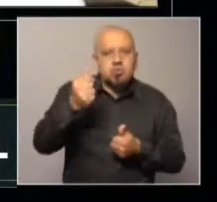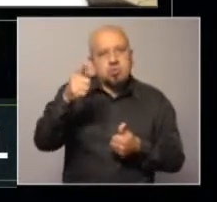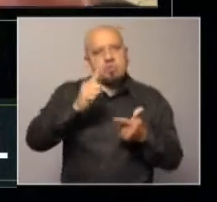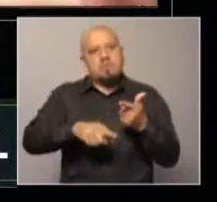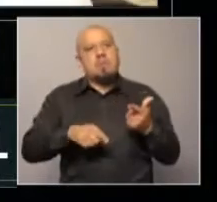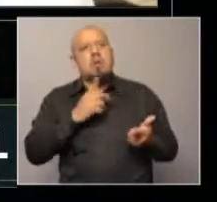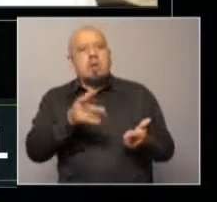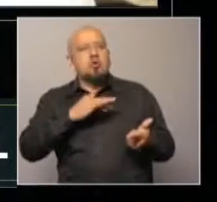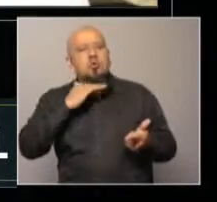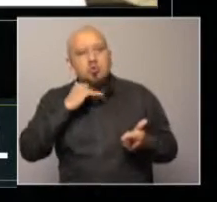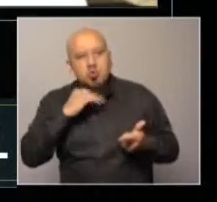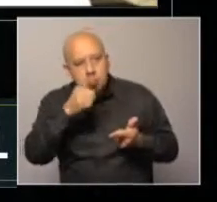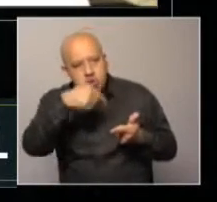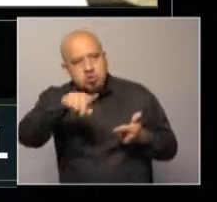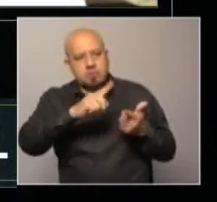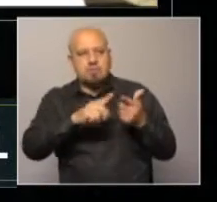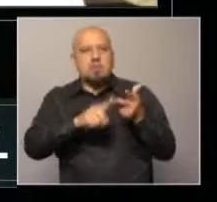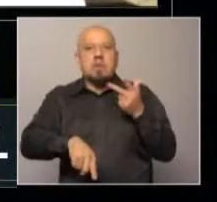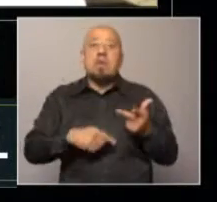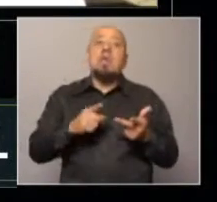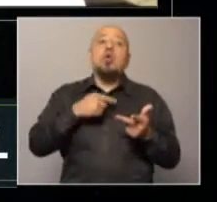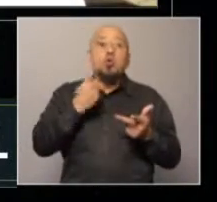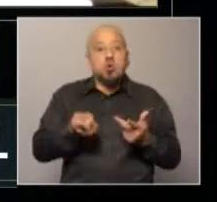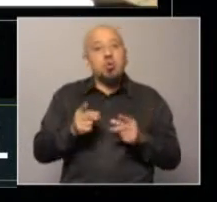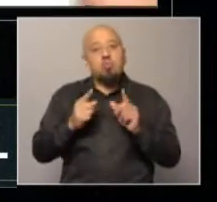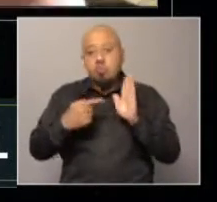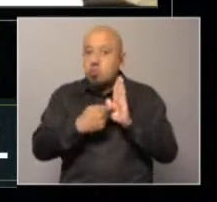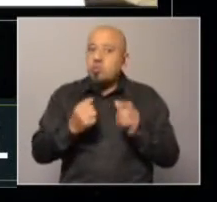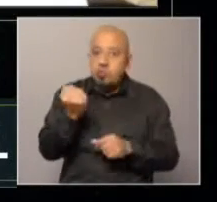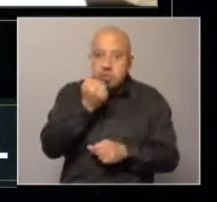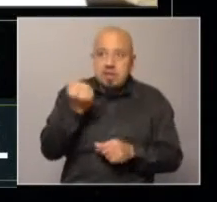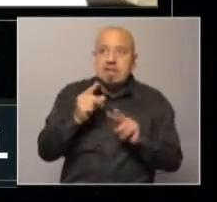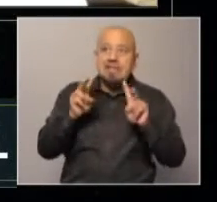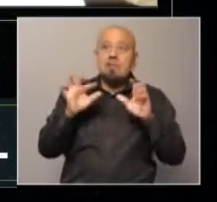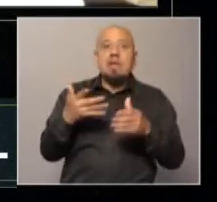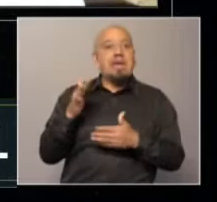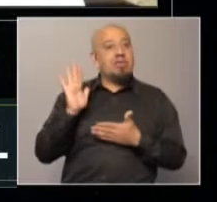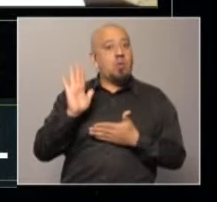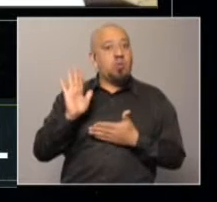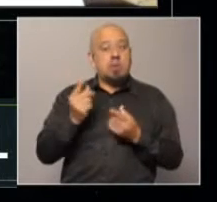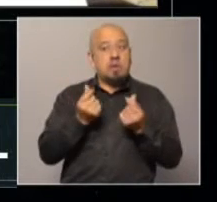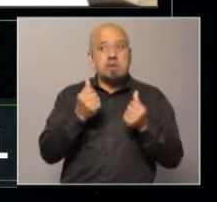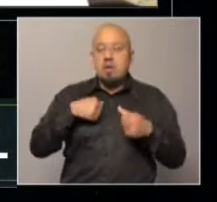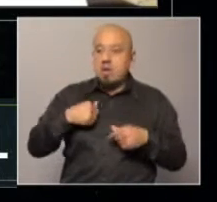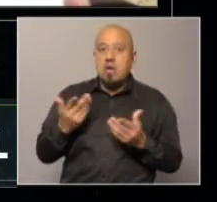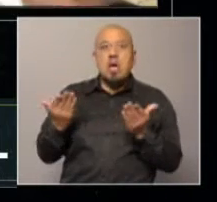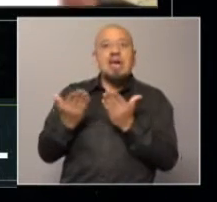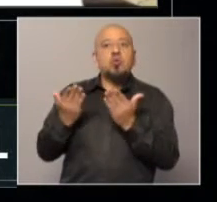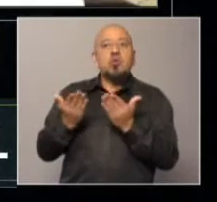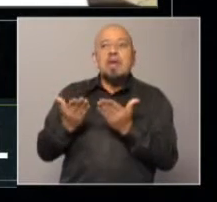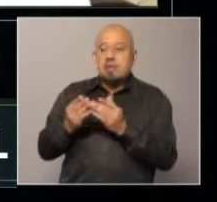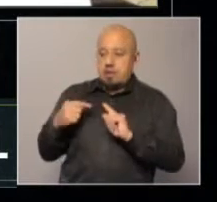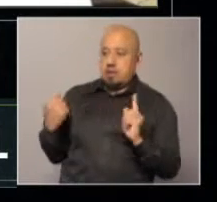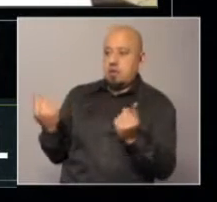cárcel. Y por otra parte, la deuda. Muchos de los estudiantes que están en la calle entraron a